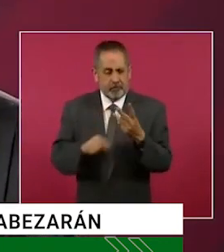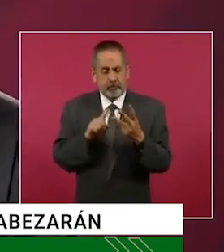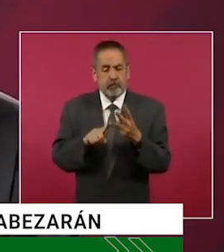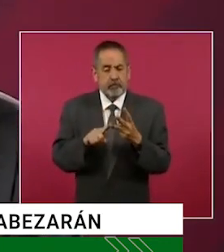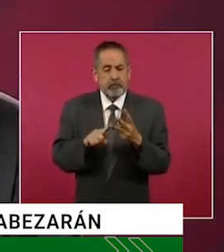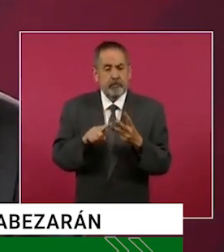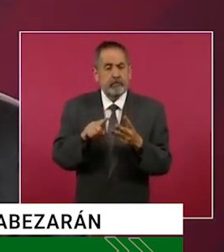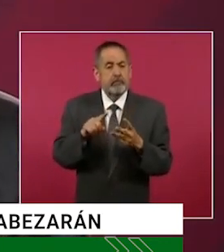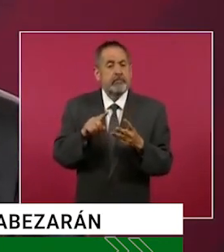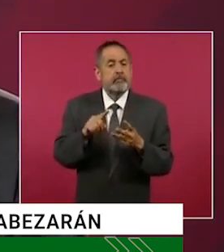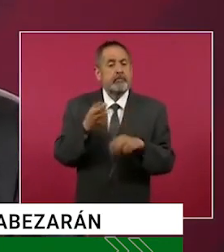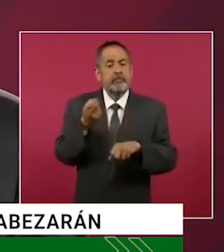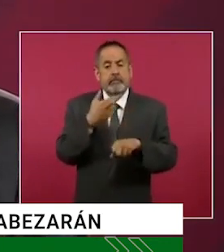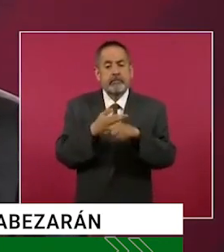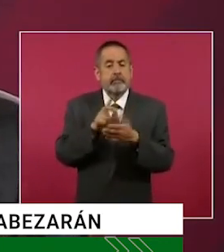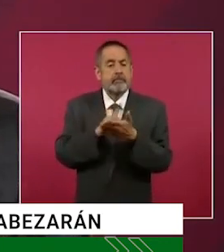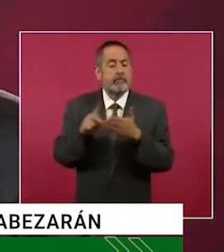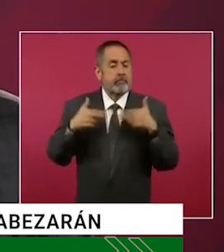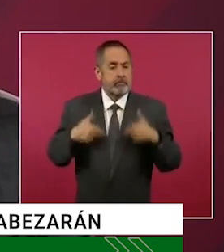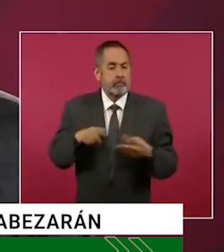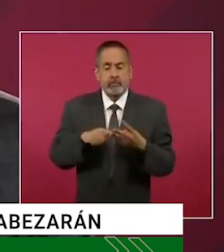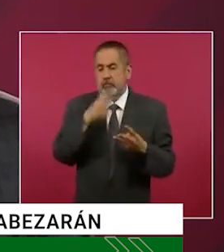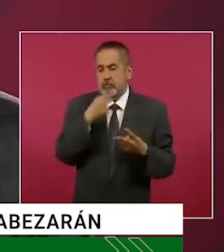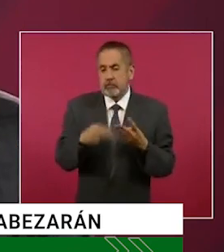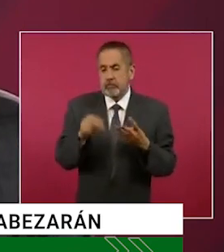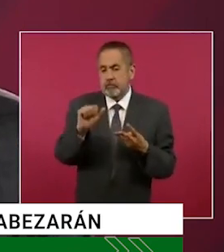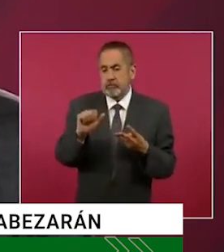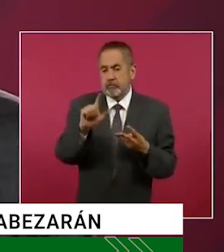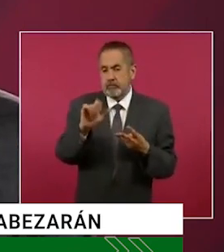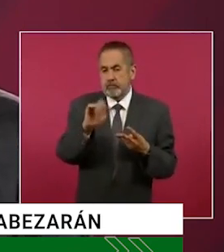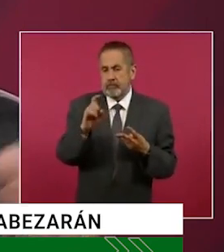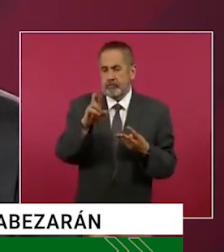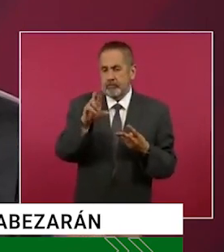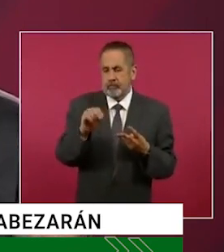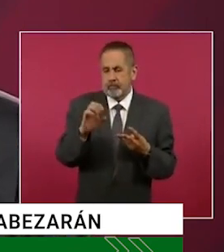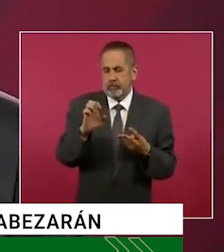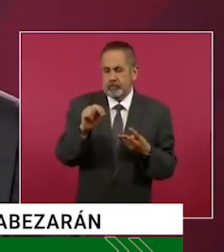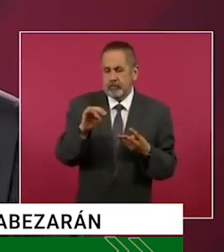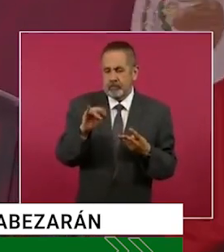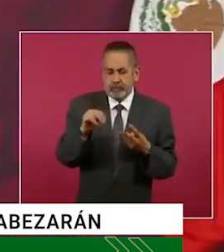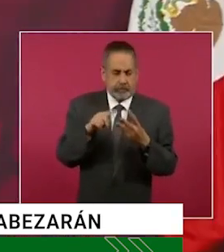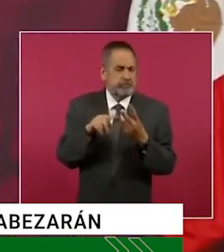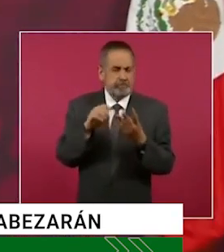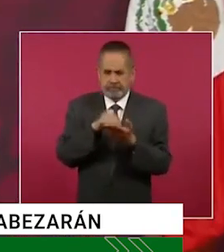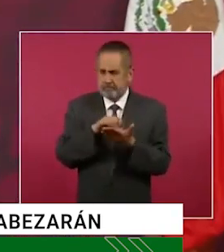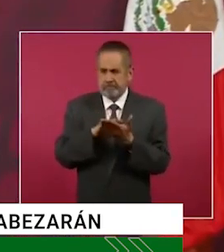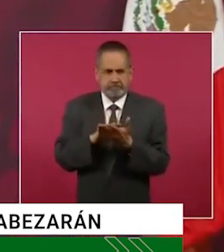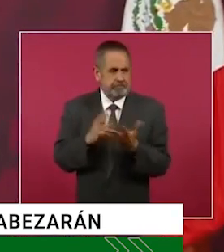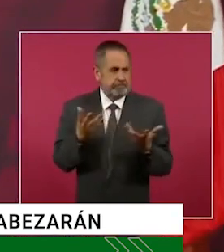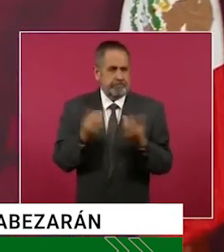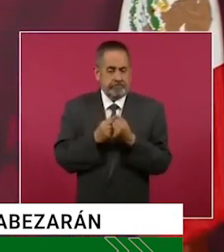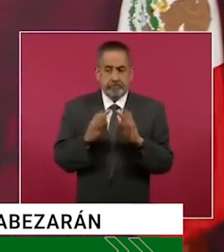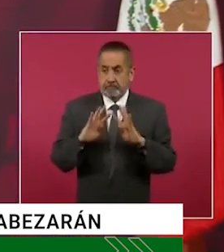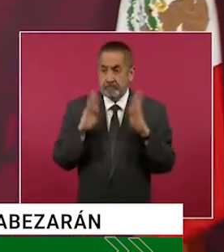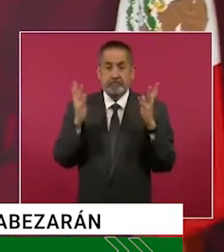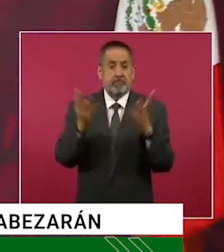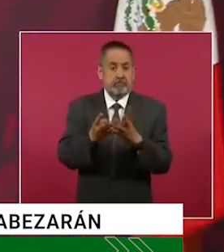Derechos Humanos, Alejandro Encinas. Como les dije, está confirmada la presencia de